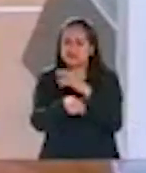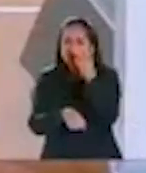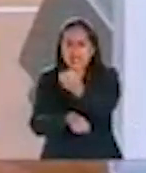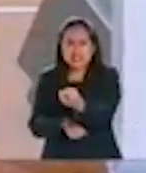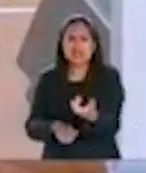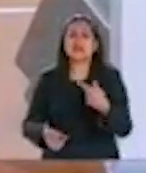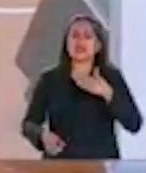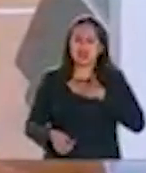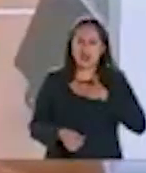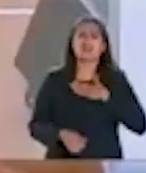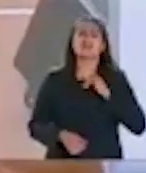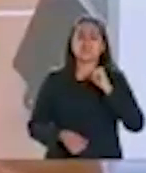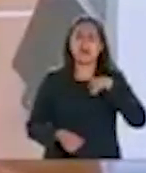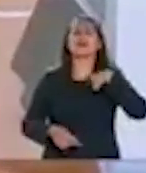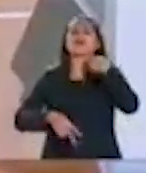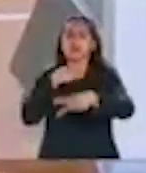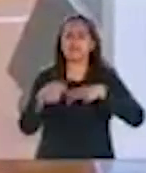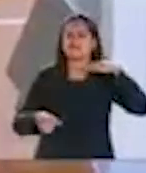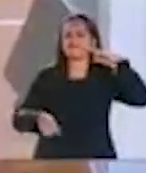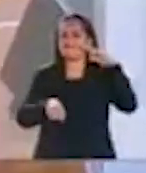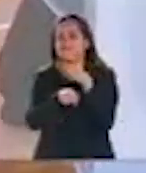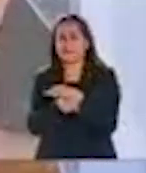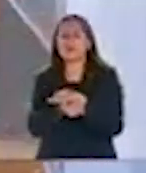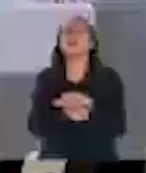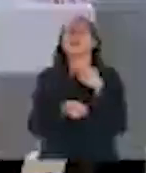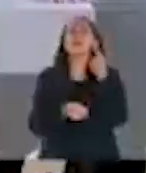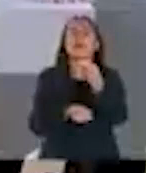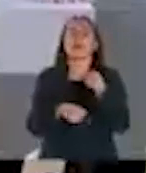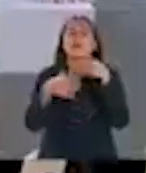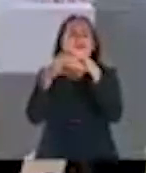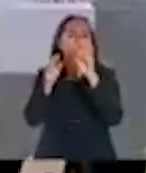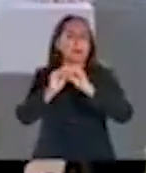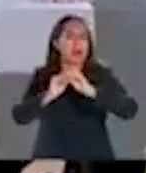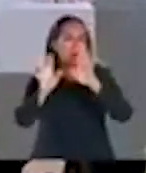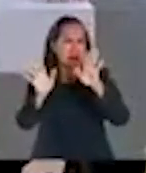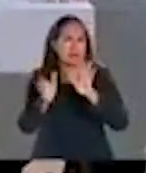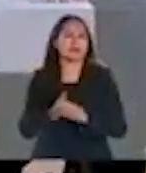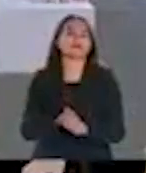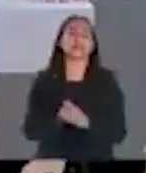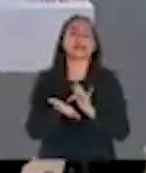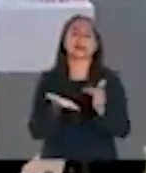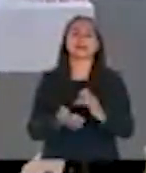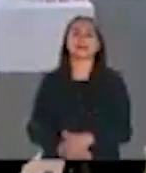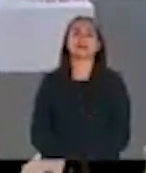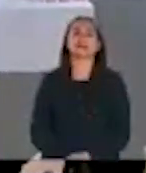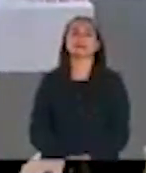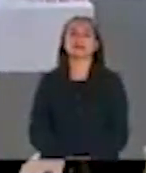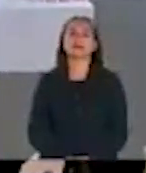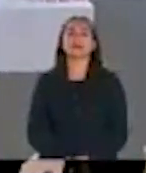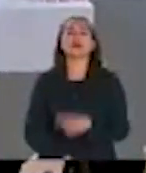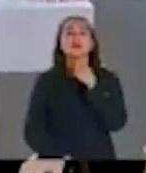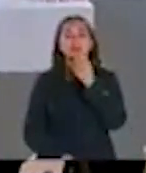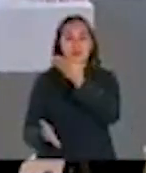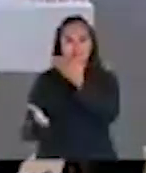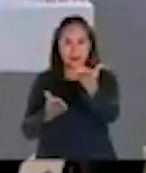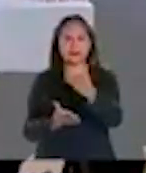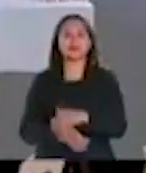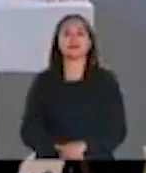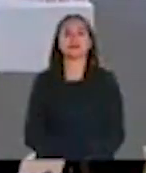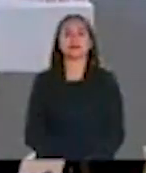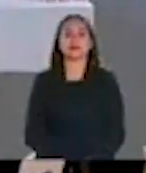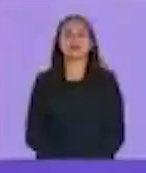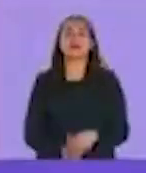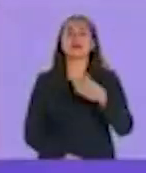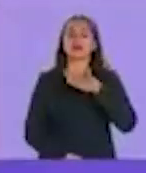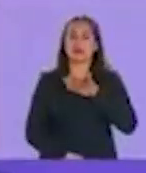del lado de los migrantes y lo voy a explicar con claridad gracias candidato se tornó candidato a lópez obrador pues yo propongo